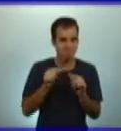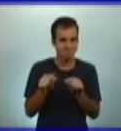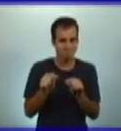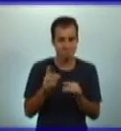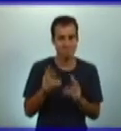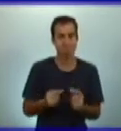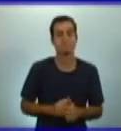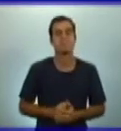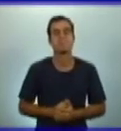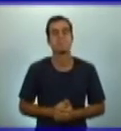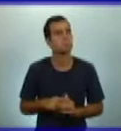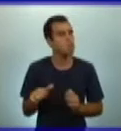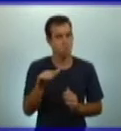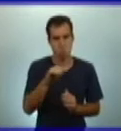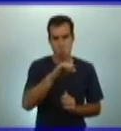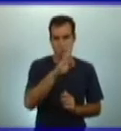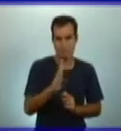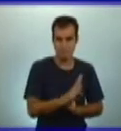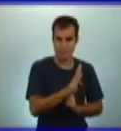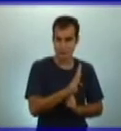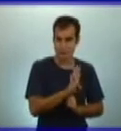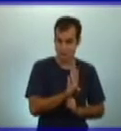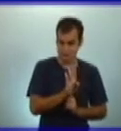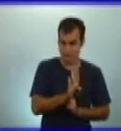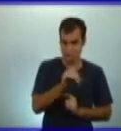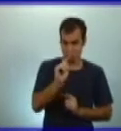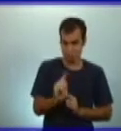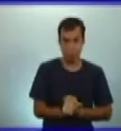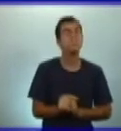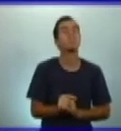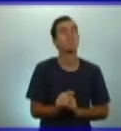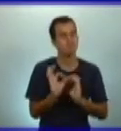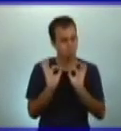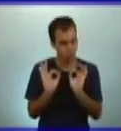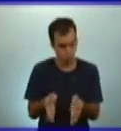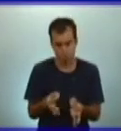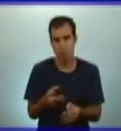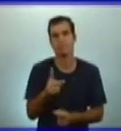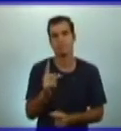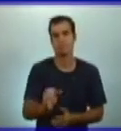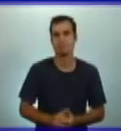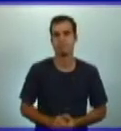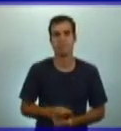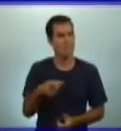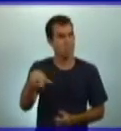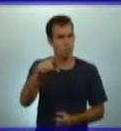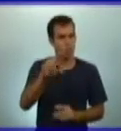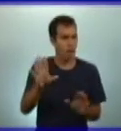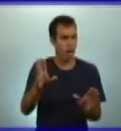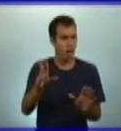B. Ejercicios, repito, que ustedes han resuelto desde los primeros